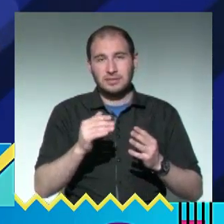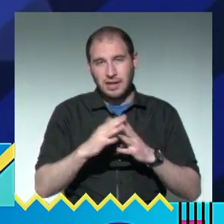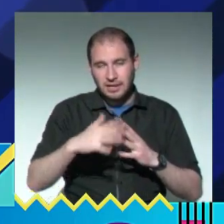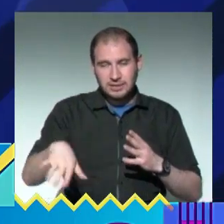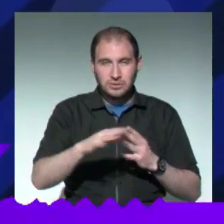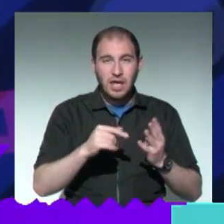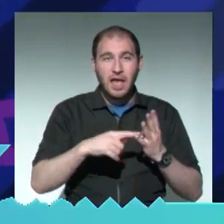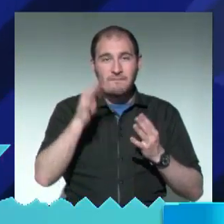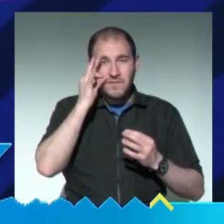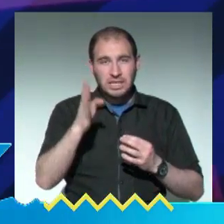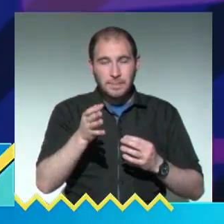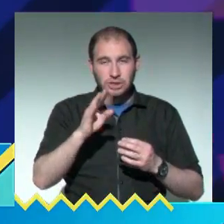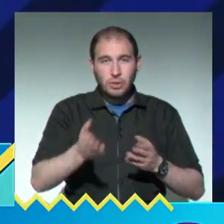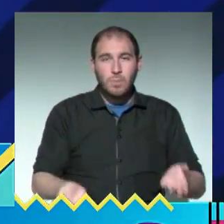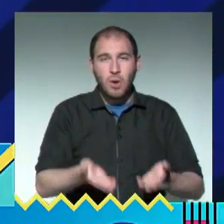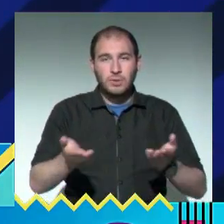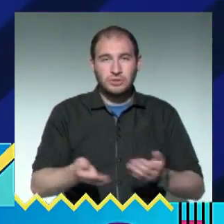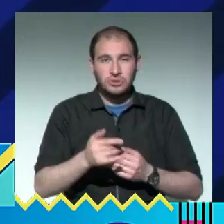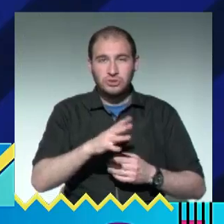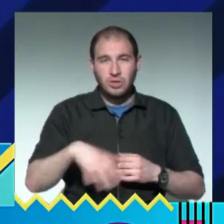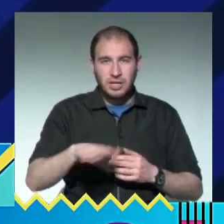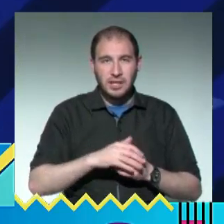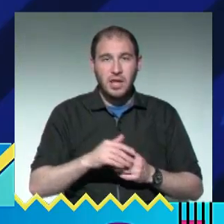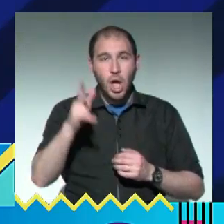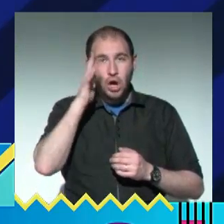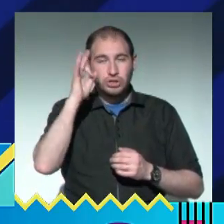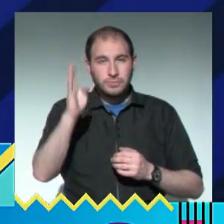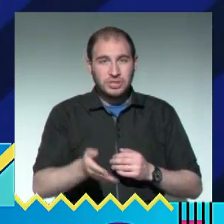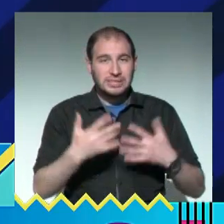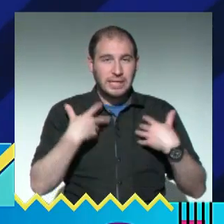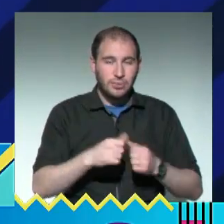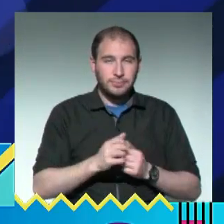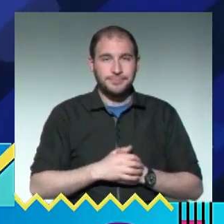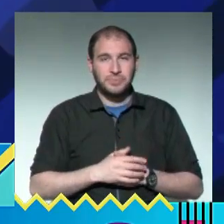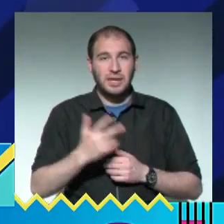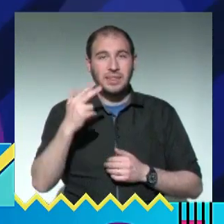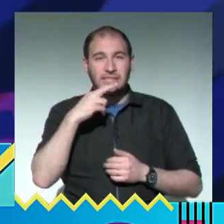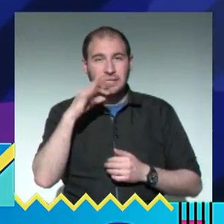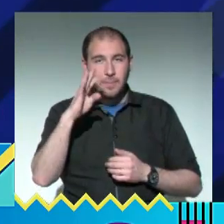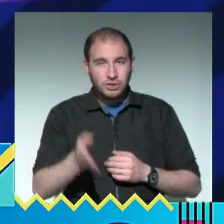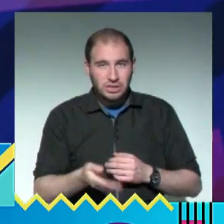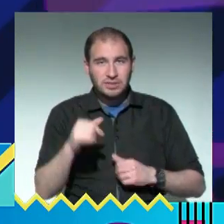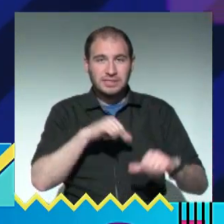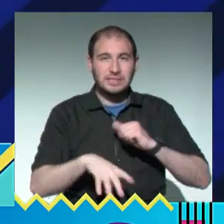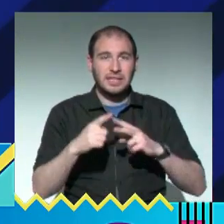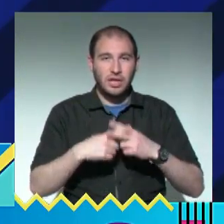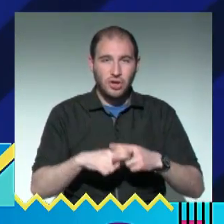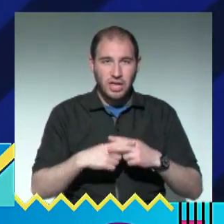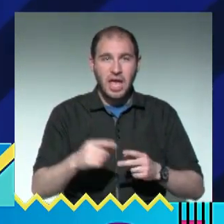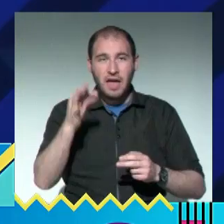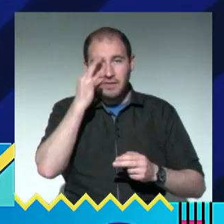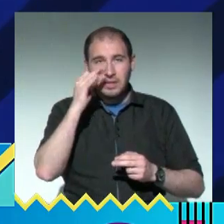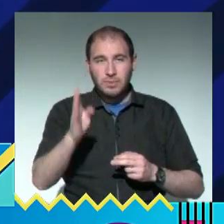urbanismo, 20% en promoción y asistencia social, 8% en salud y 17% en ciencia y tecnología, y